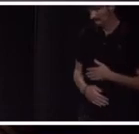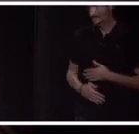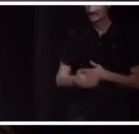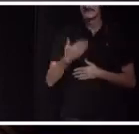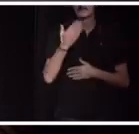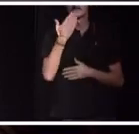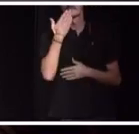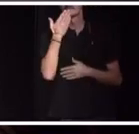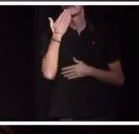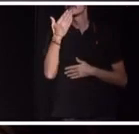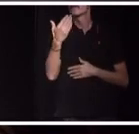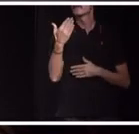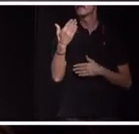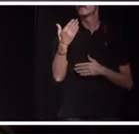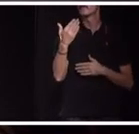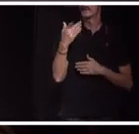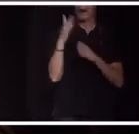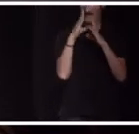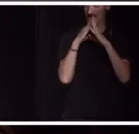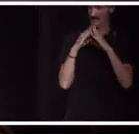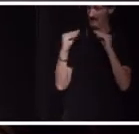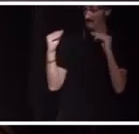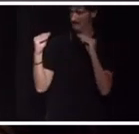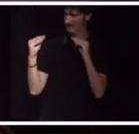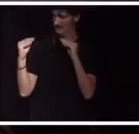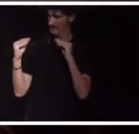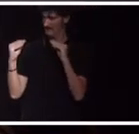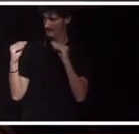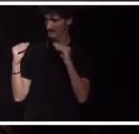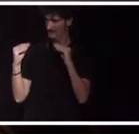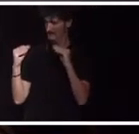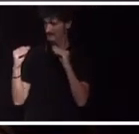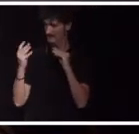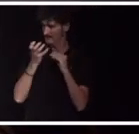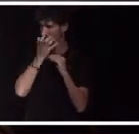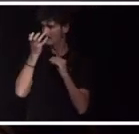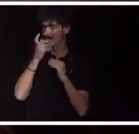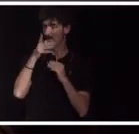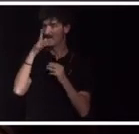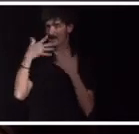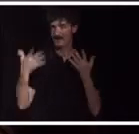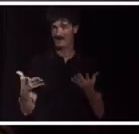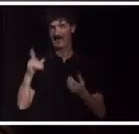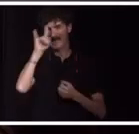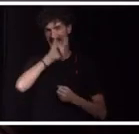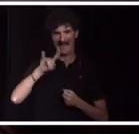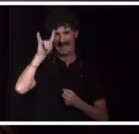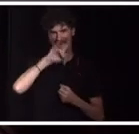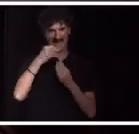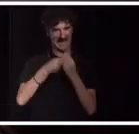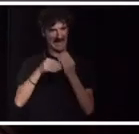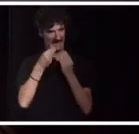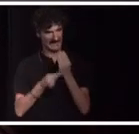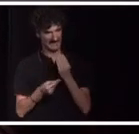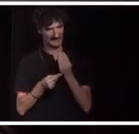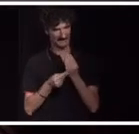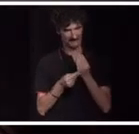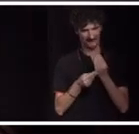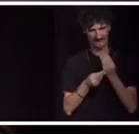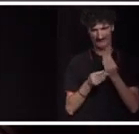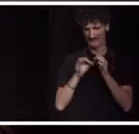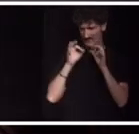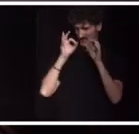calorcito del pueblo andaluz nos vamos al calorcito del pueblo canario, que es un pueblo igual de acogedor que el